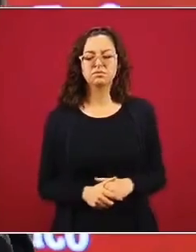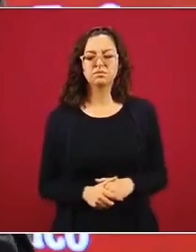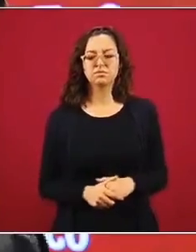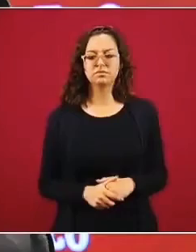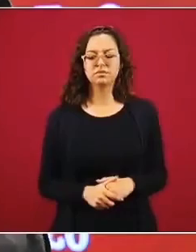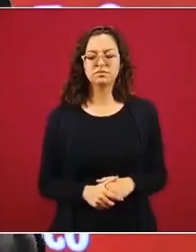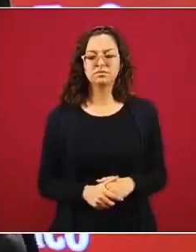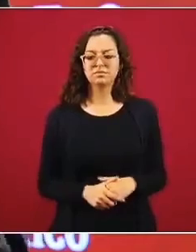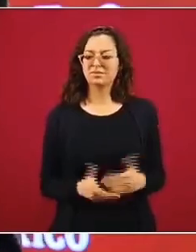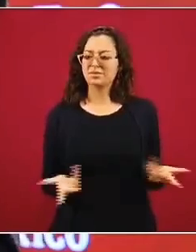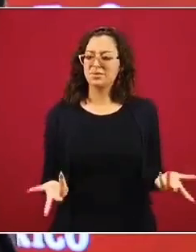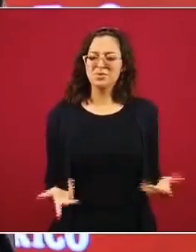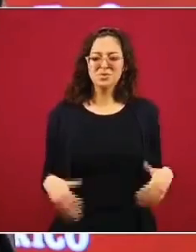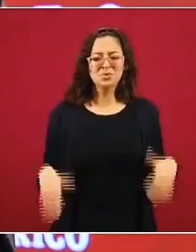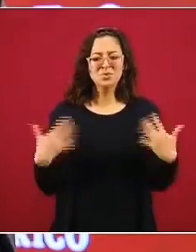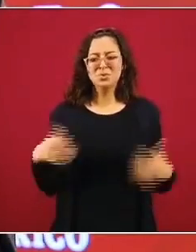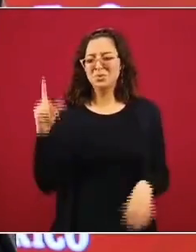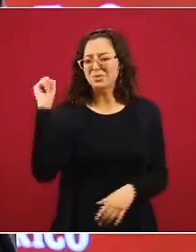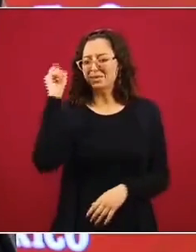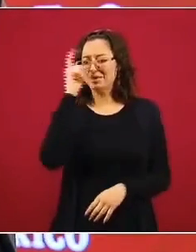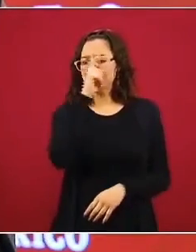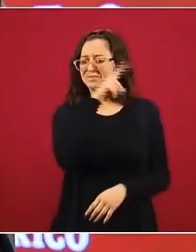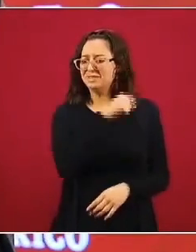con muchos sacrificios.